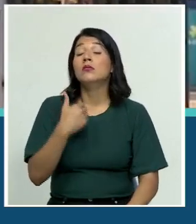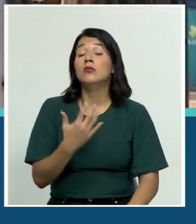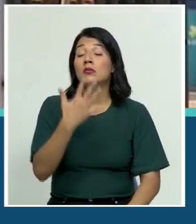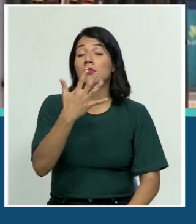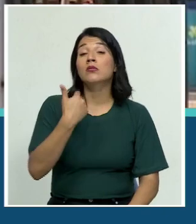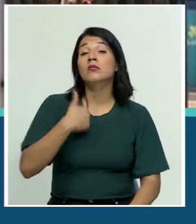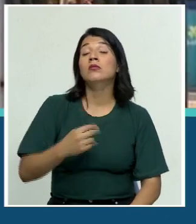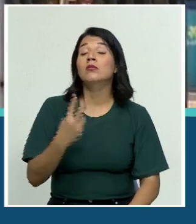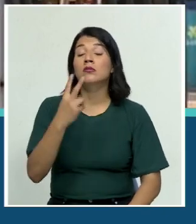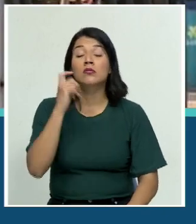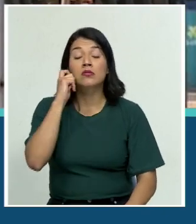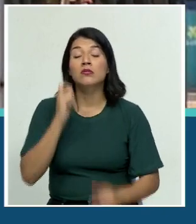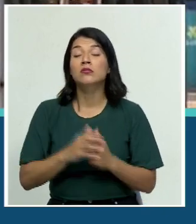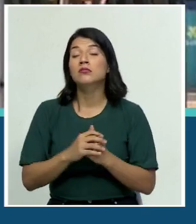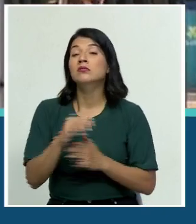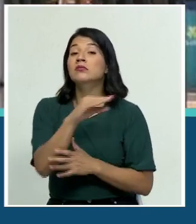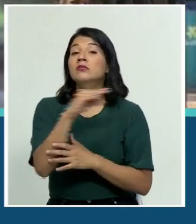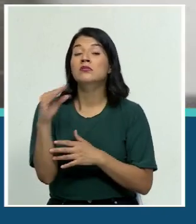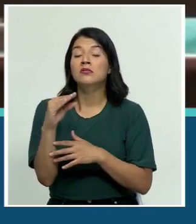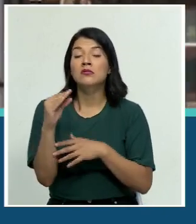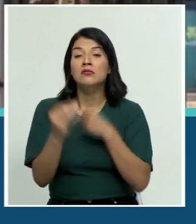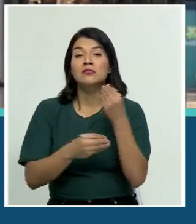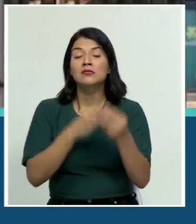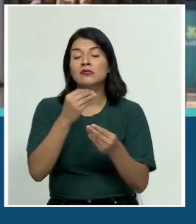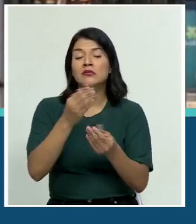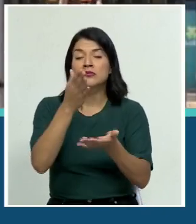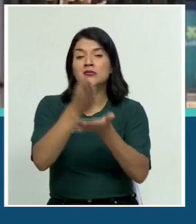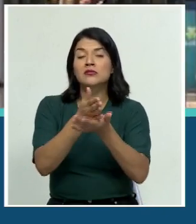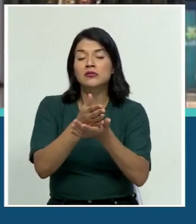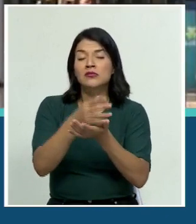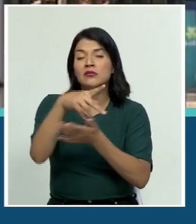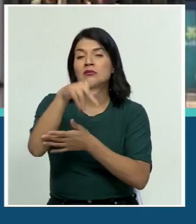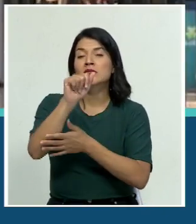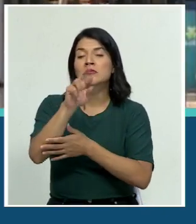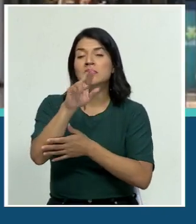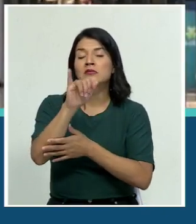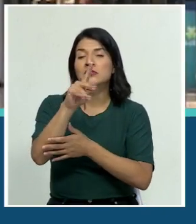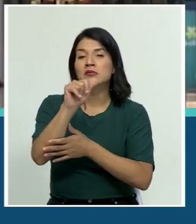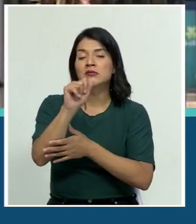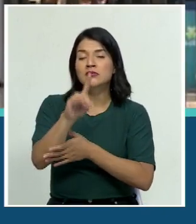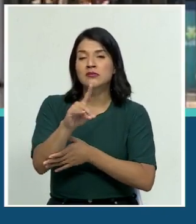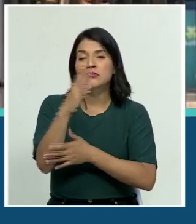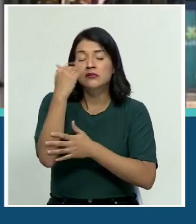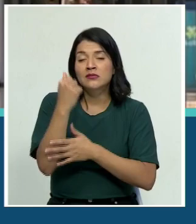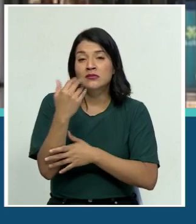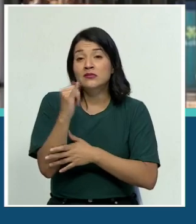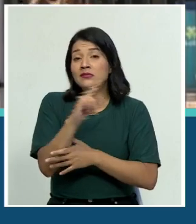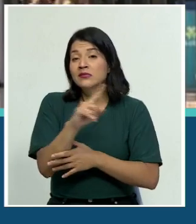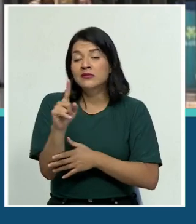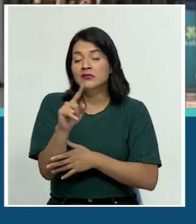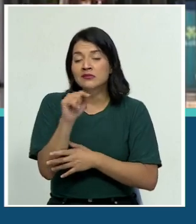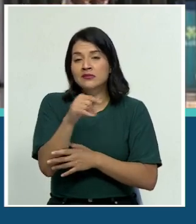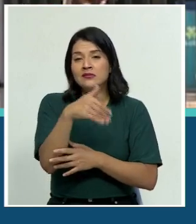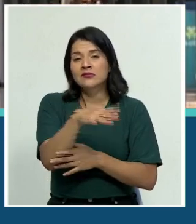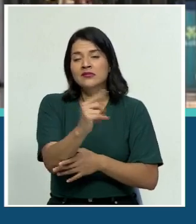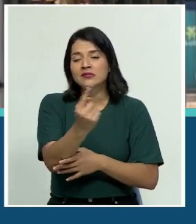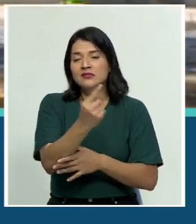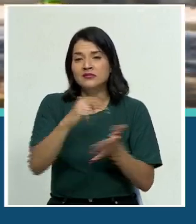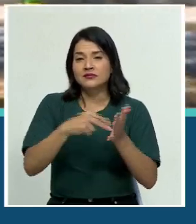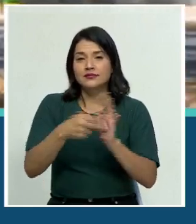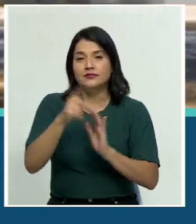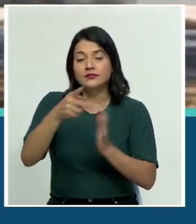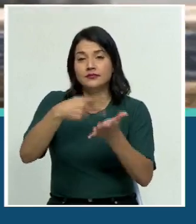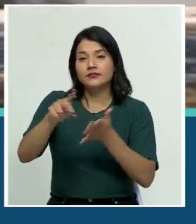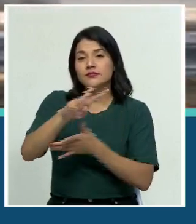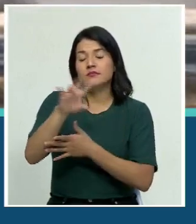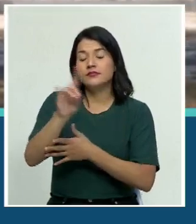y 2 mujeres, lo que rompe la paridad de género, ya que de esta forma la participación femenina quedó en un 28%,